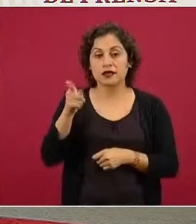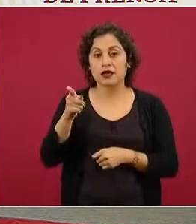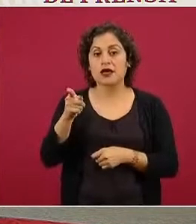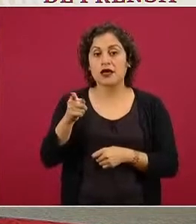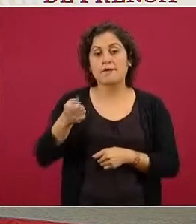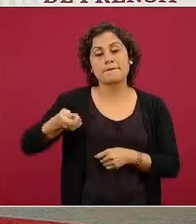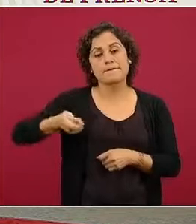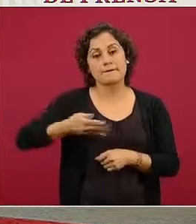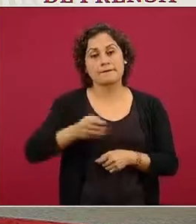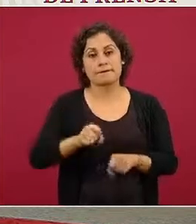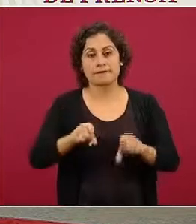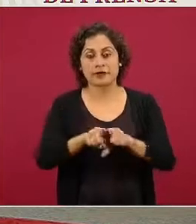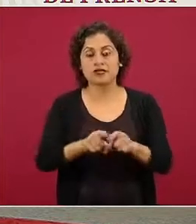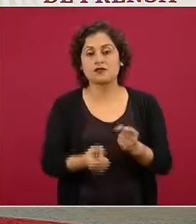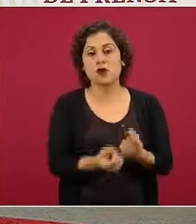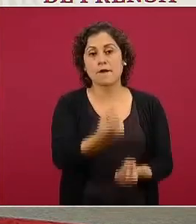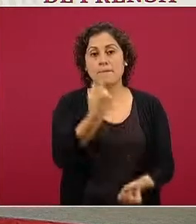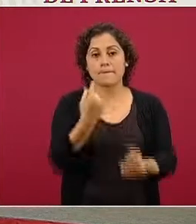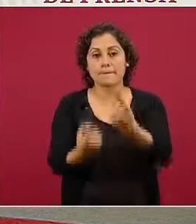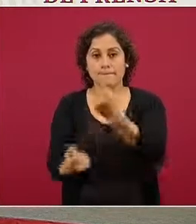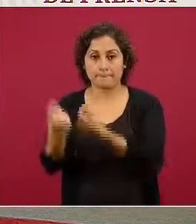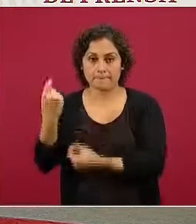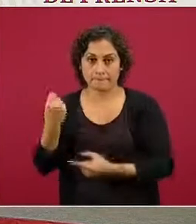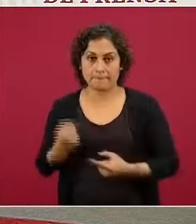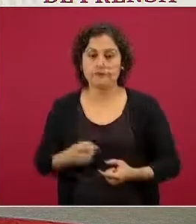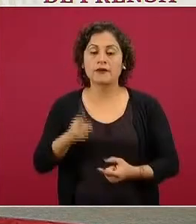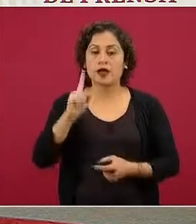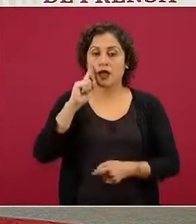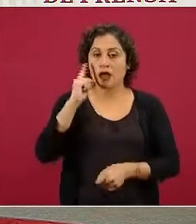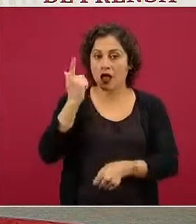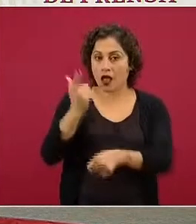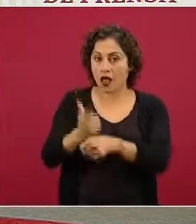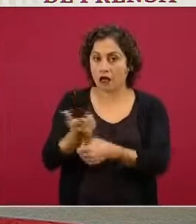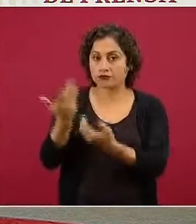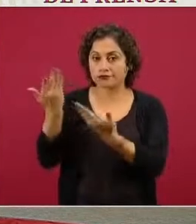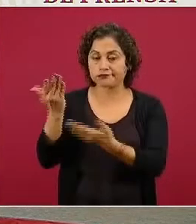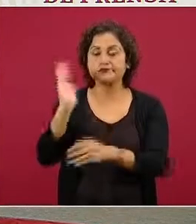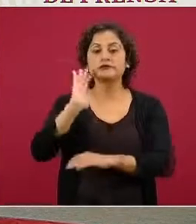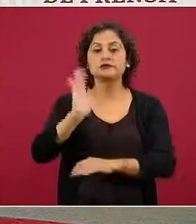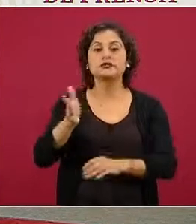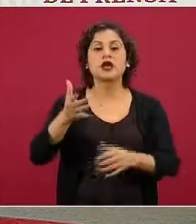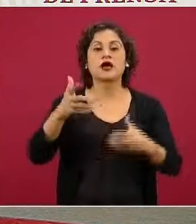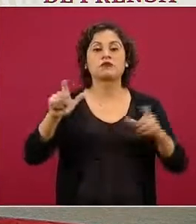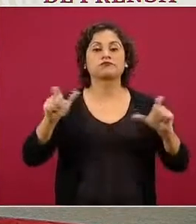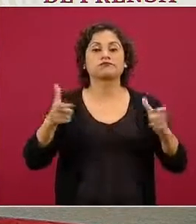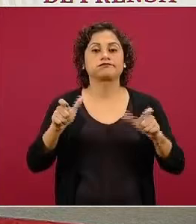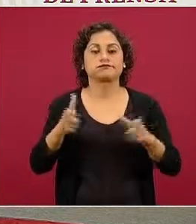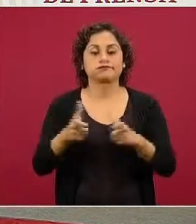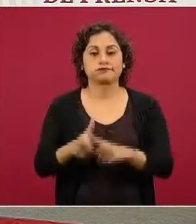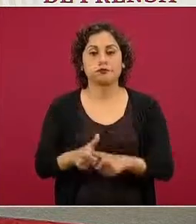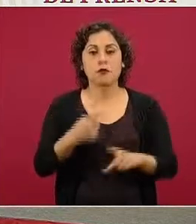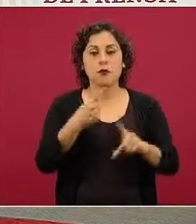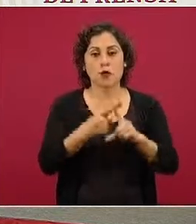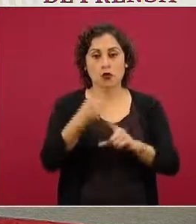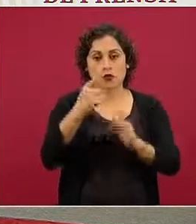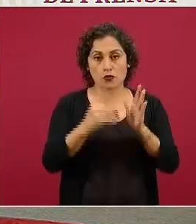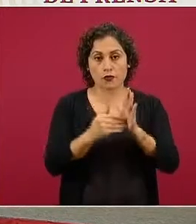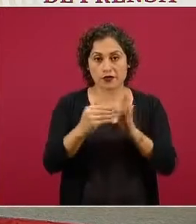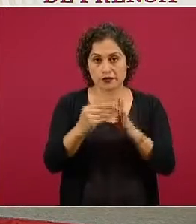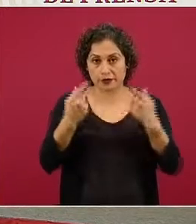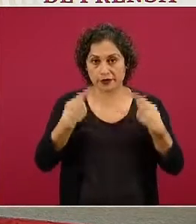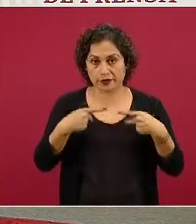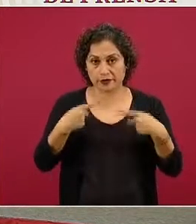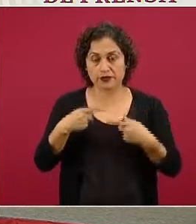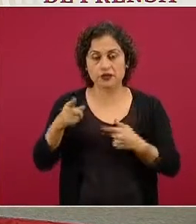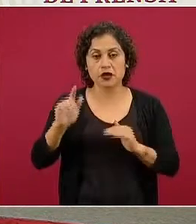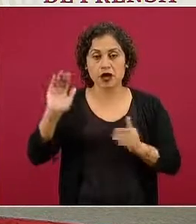transmisión comunitaria, observando ya un descenso en el número de casos por millón de habitantes, que llegó casi a